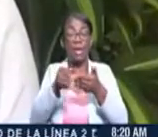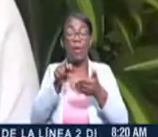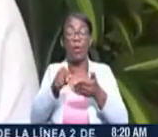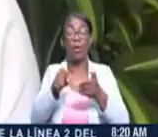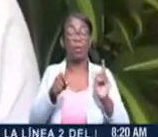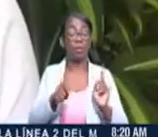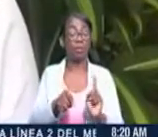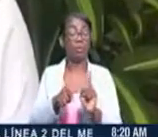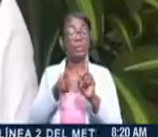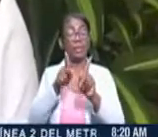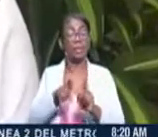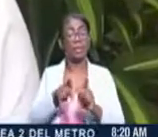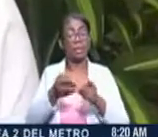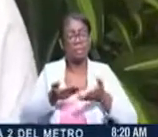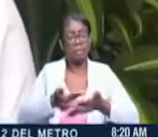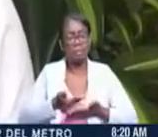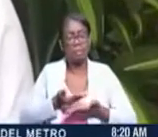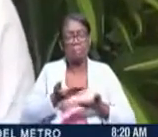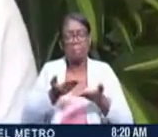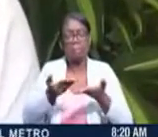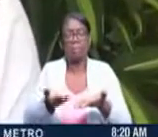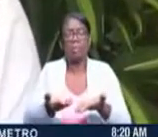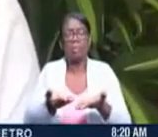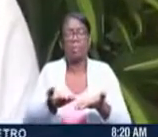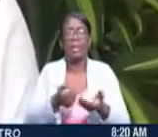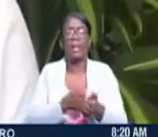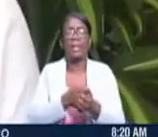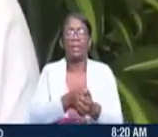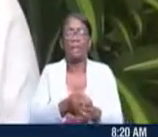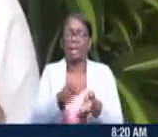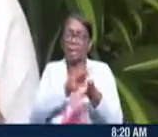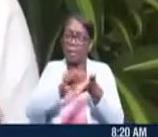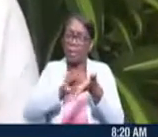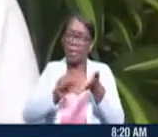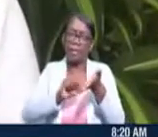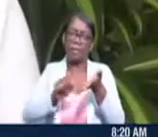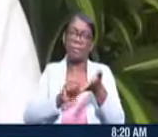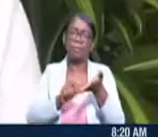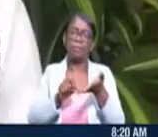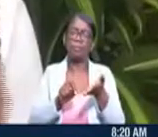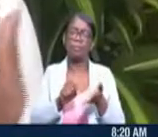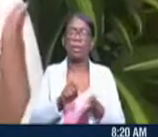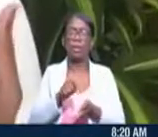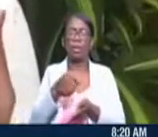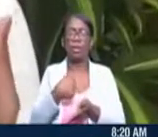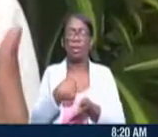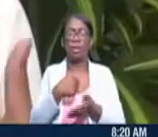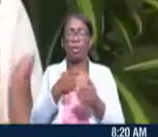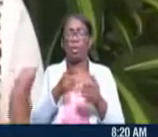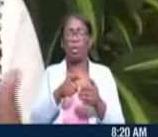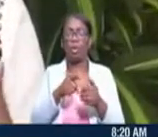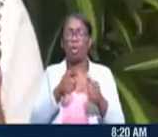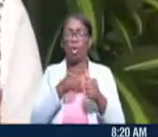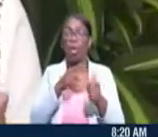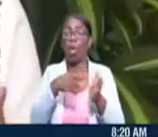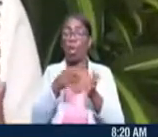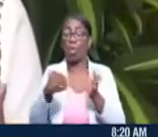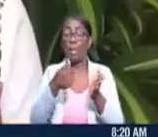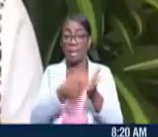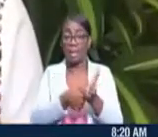va a atender con mucho gusto para asistirlos a llenar esos requisitos. Yo diría que los básicos, bueno, copia de